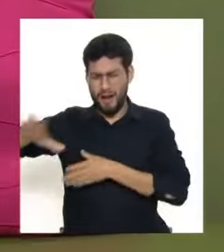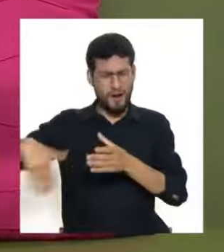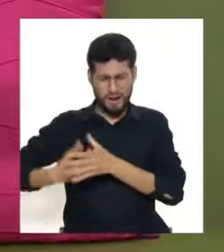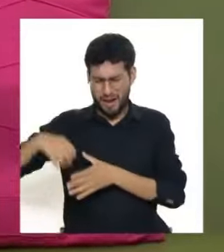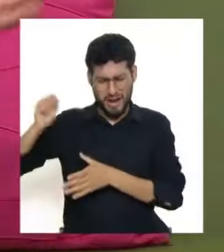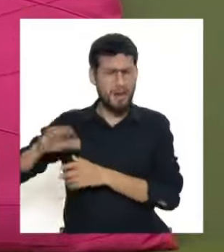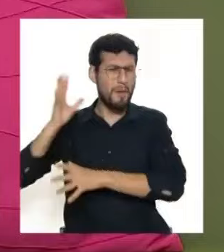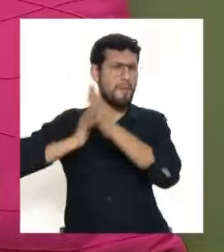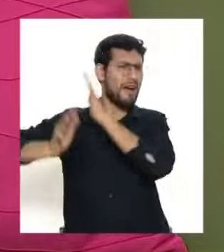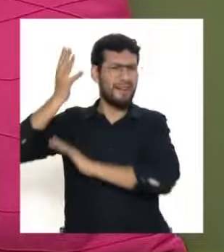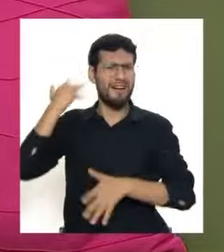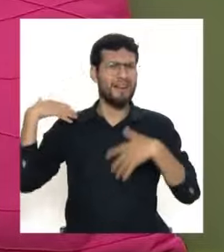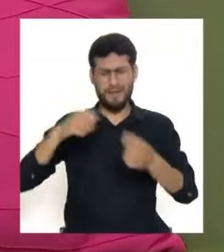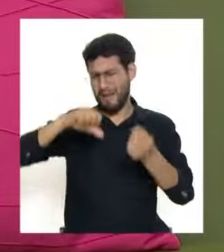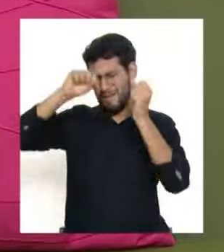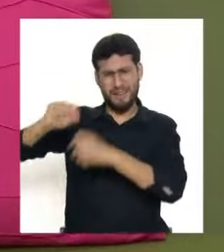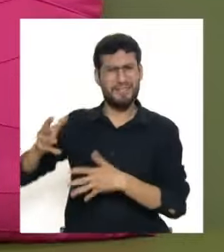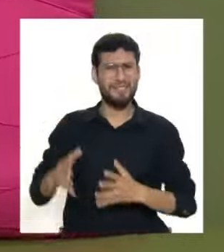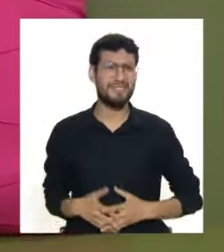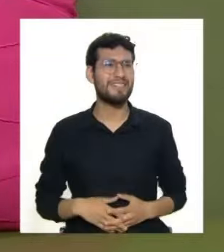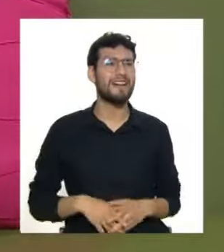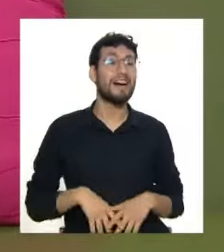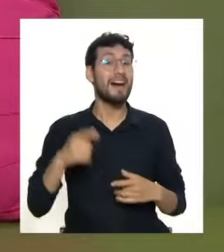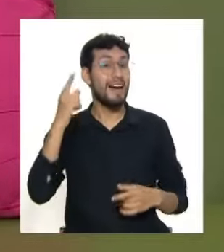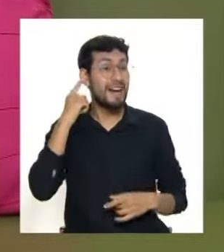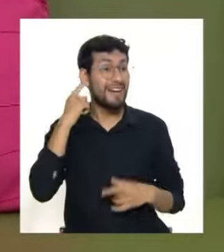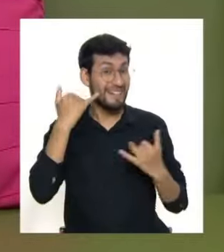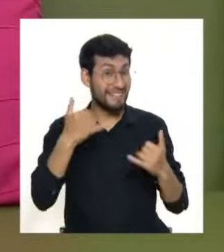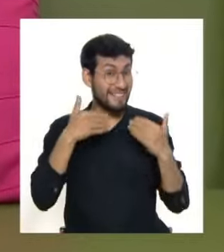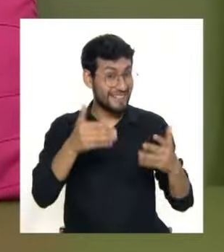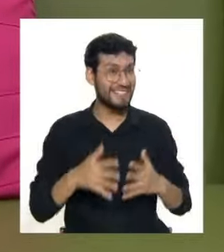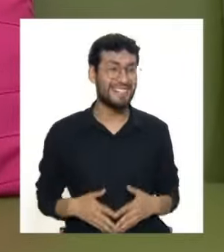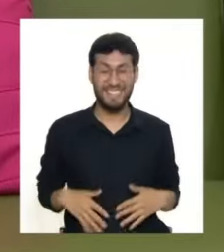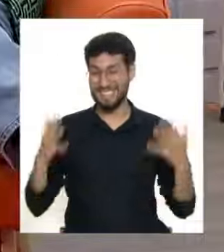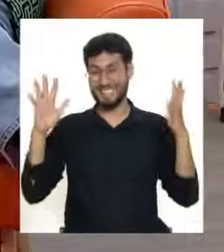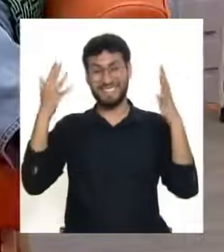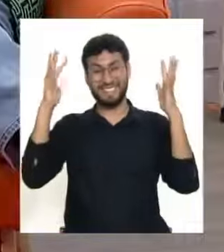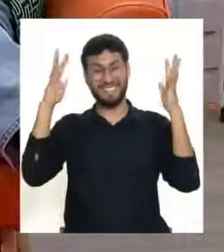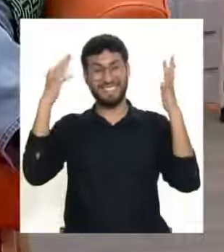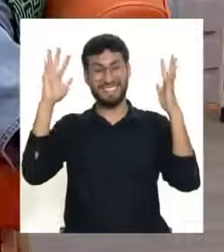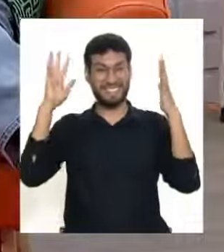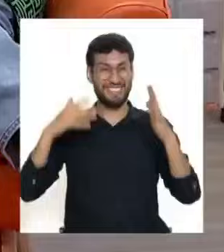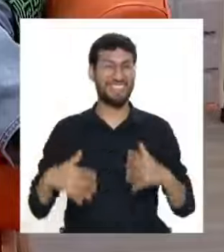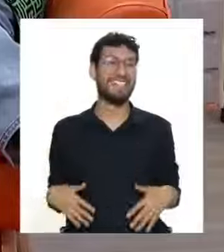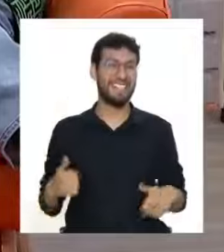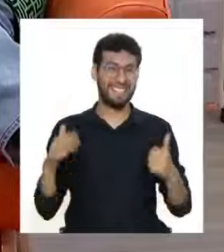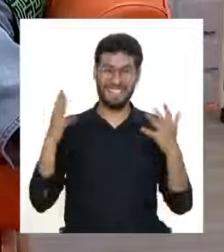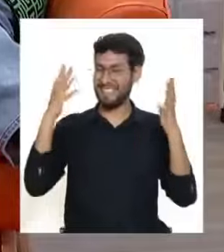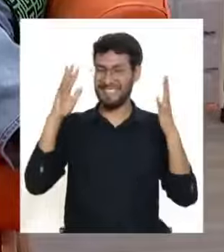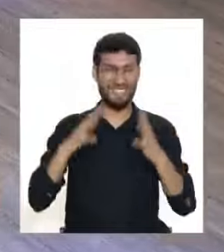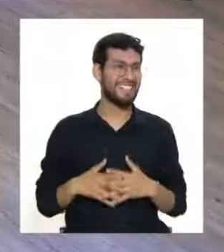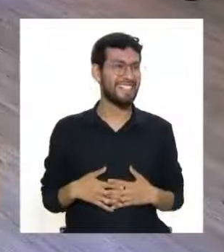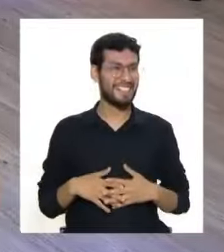nuestro pasado no puedes llevar. Ya la van a escuchar el viernes en vivo. Y el sábado.